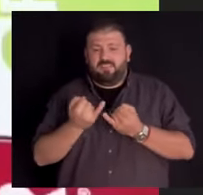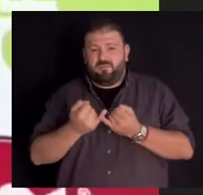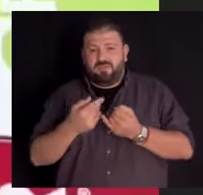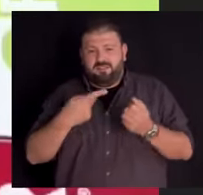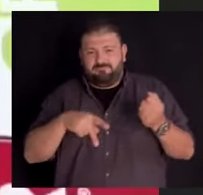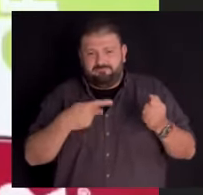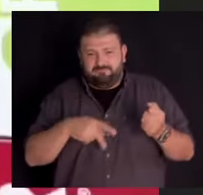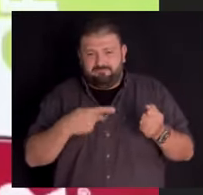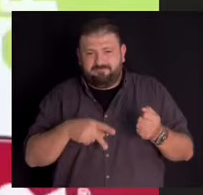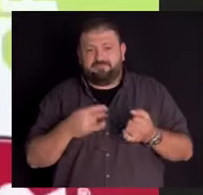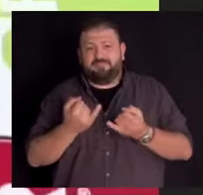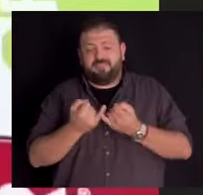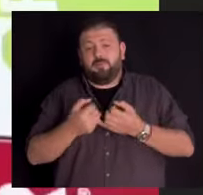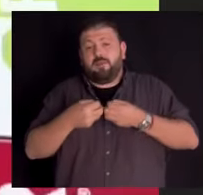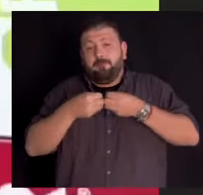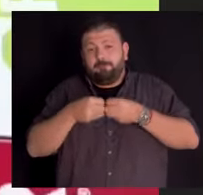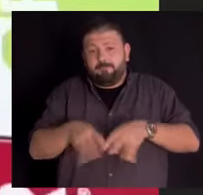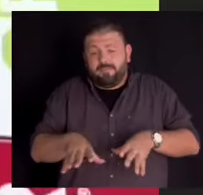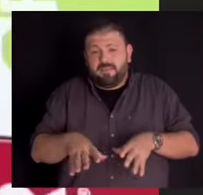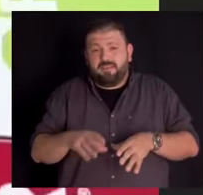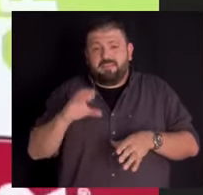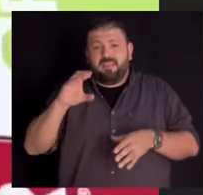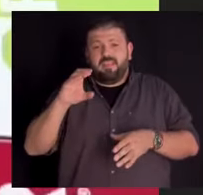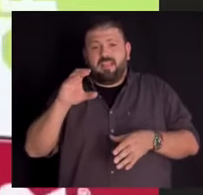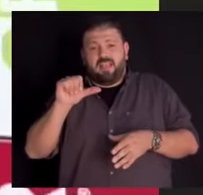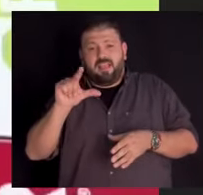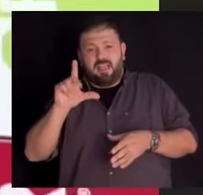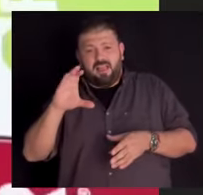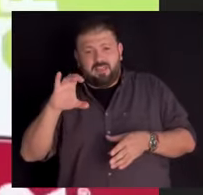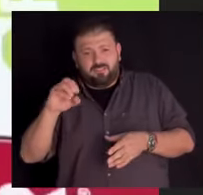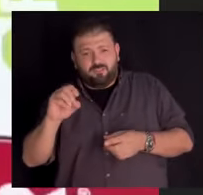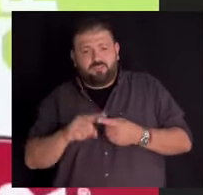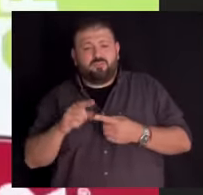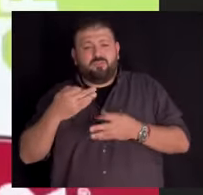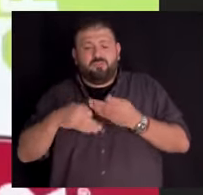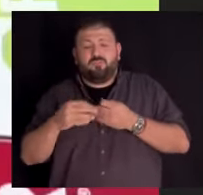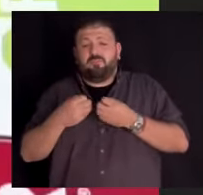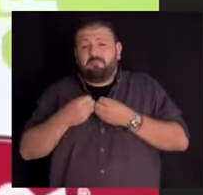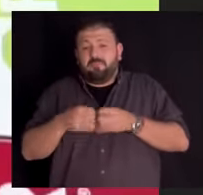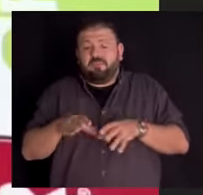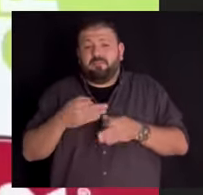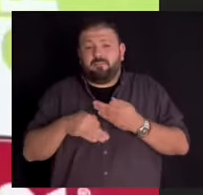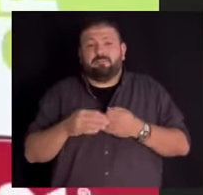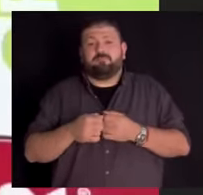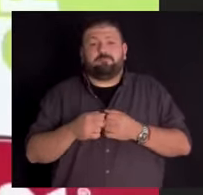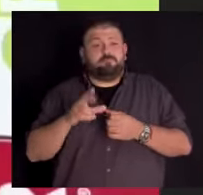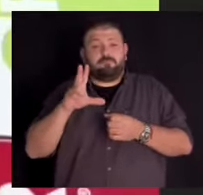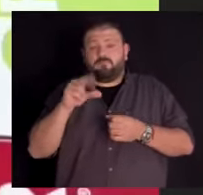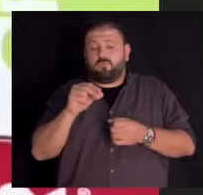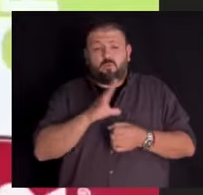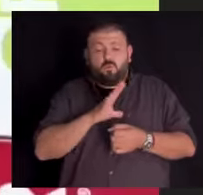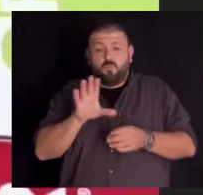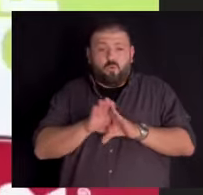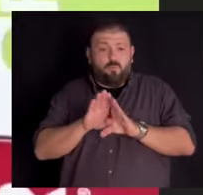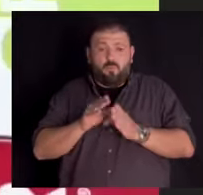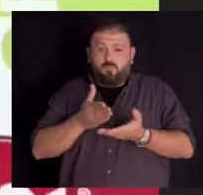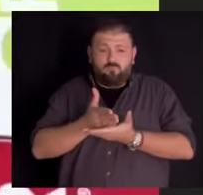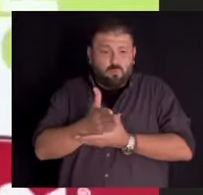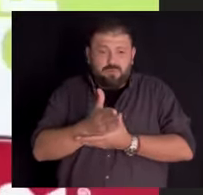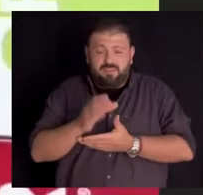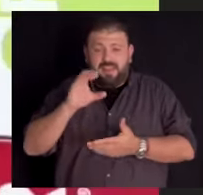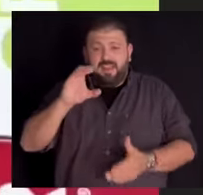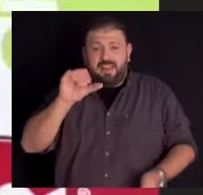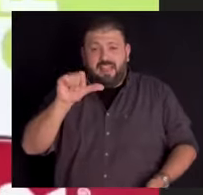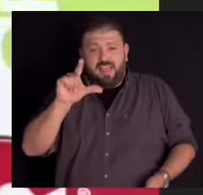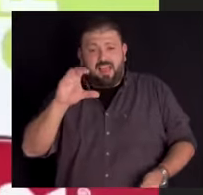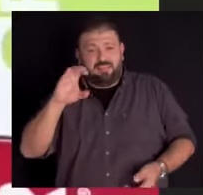a perder calcio, van a empezar a tener una descalcificación, es decir, como no entra el calcio, el cuerpo lo